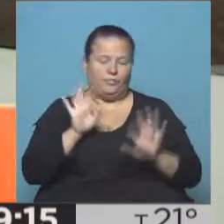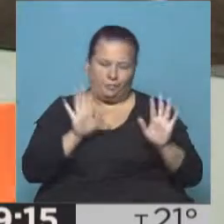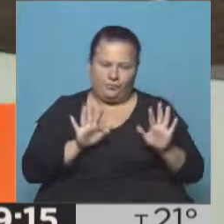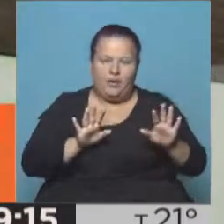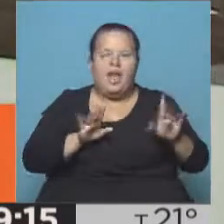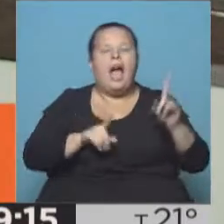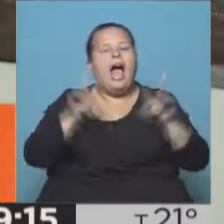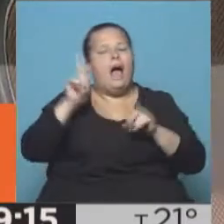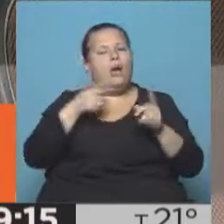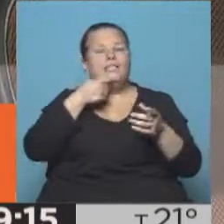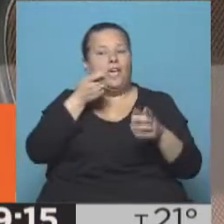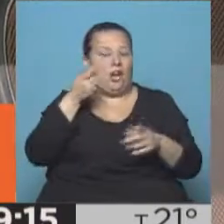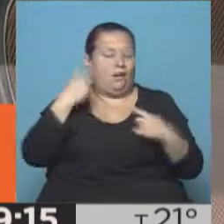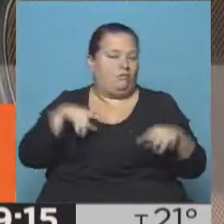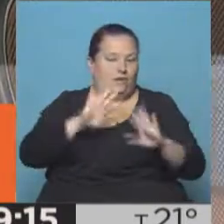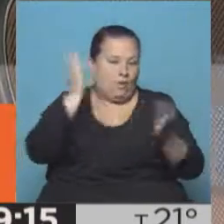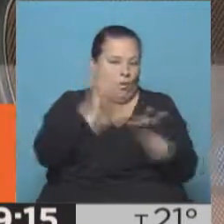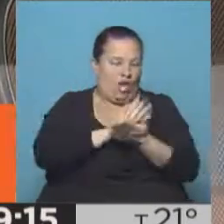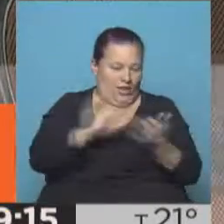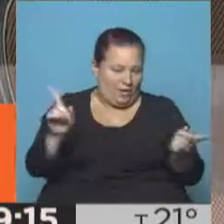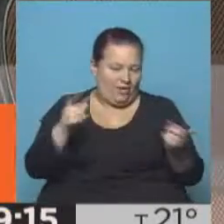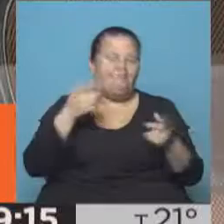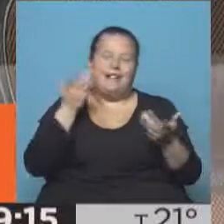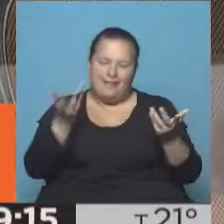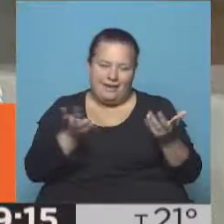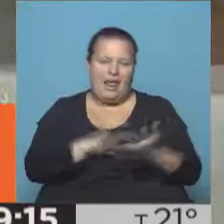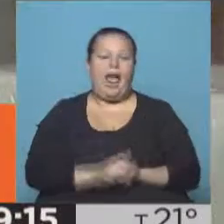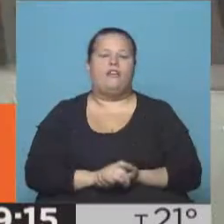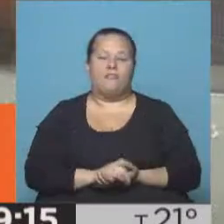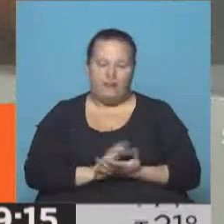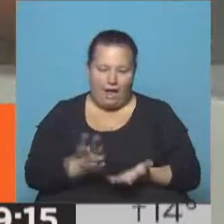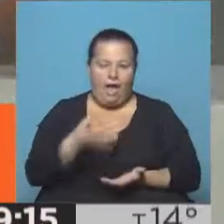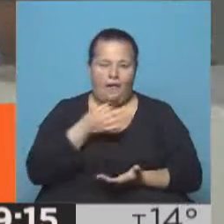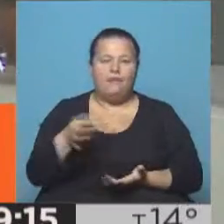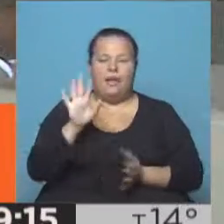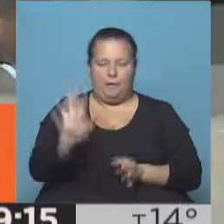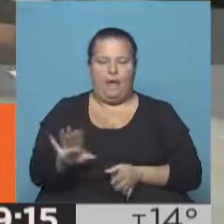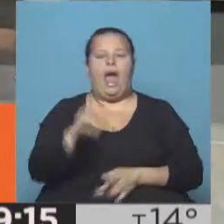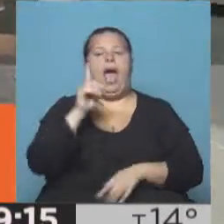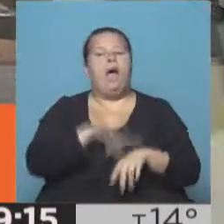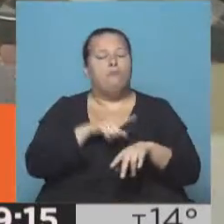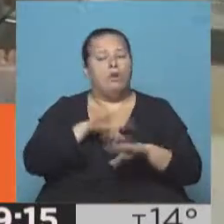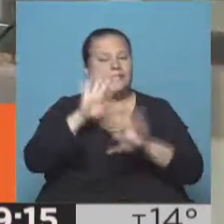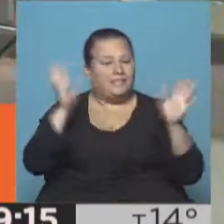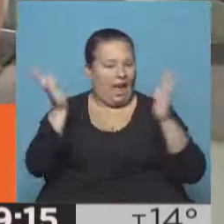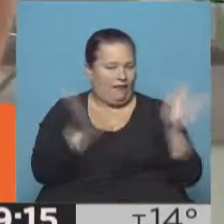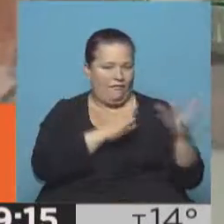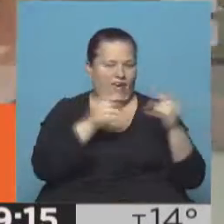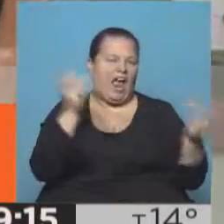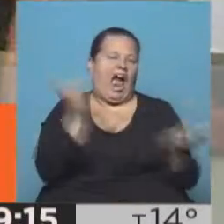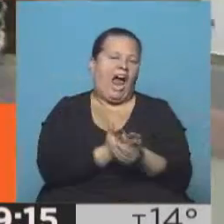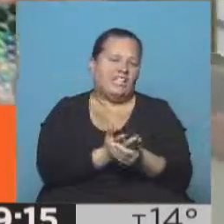hay porque algunos cosas juzgadas procesos, sabemos que no, es algo de los que se quiere cambiar también al nuevo código. Claro, exactamente. A ver, hay procesos que se cerraron con un simple